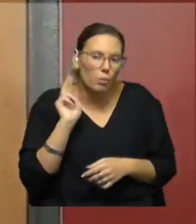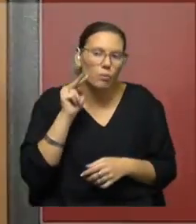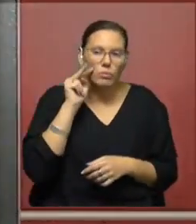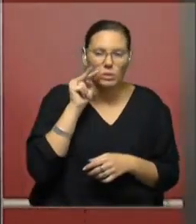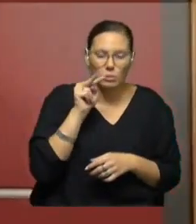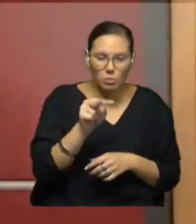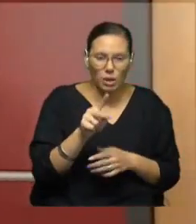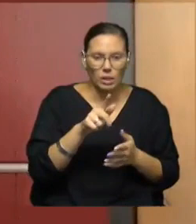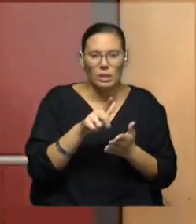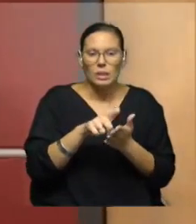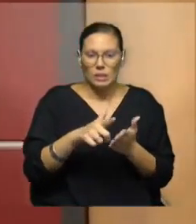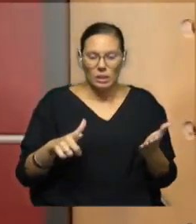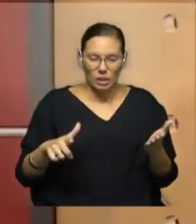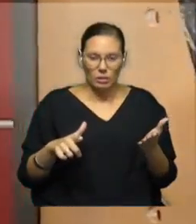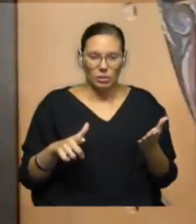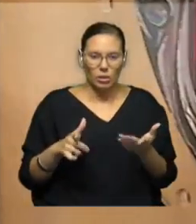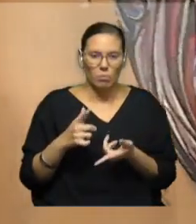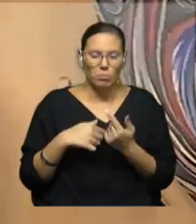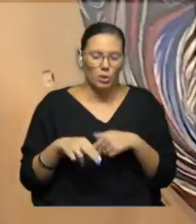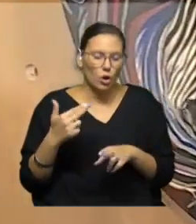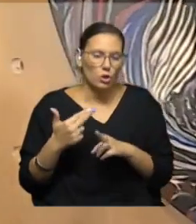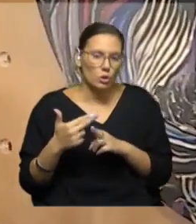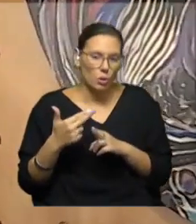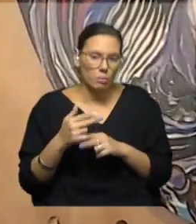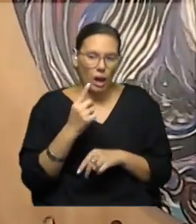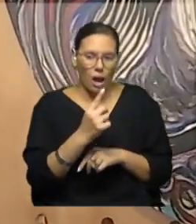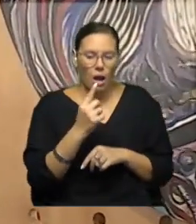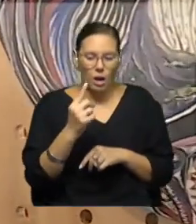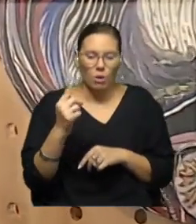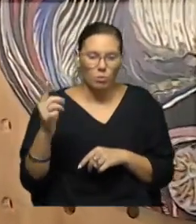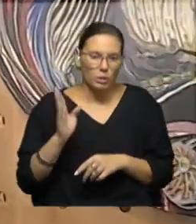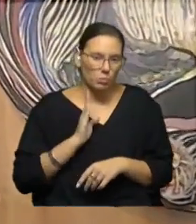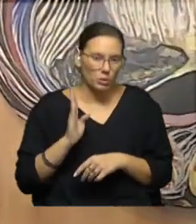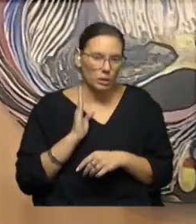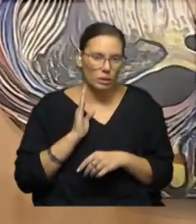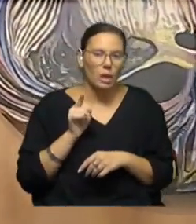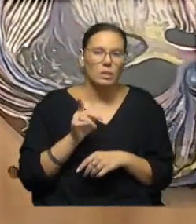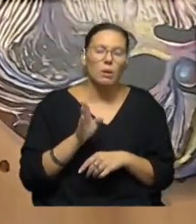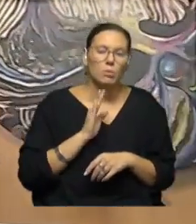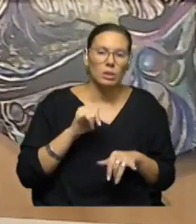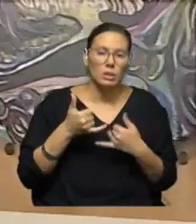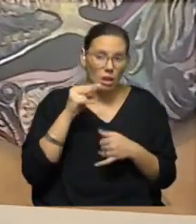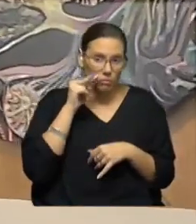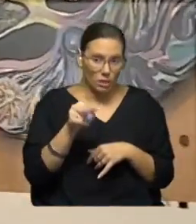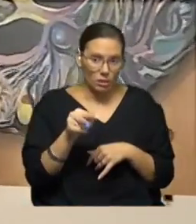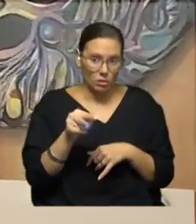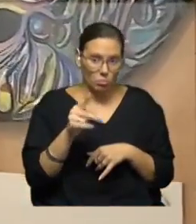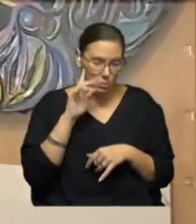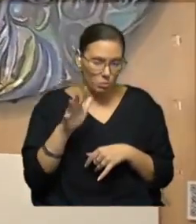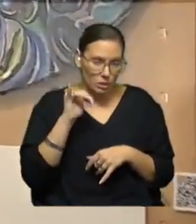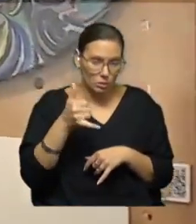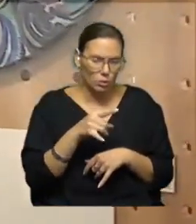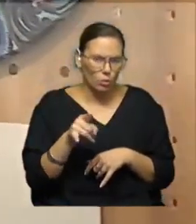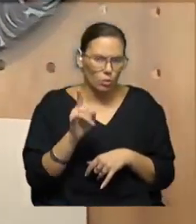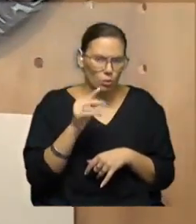visual y literario, pero el nombre es el nombre de cada una de estas mujeres. ¿Y esas mujeres ya vieron la obra? Me imagino que sí o no, todavía